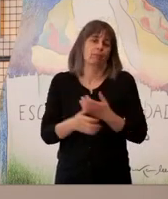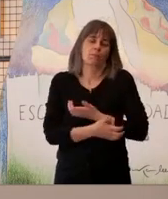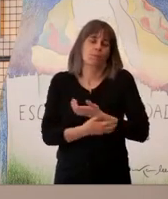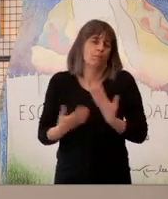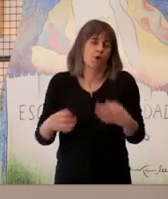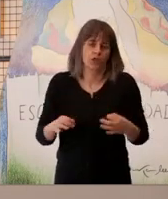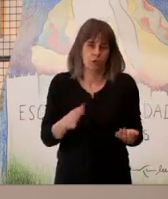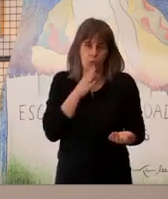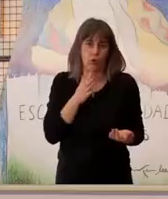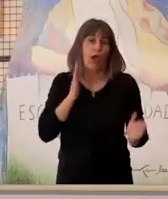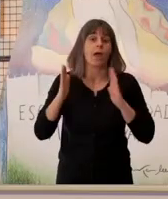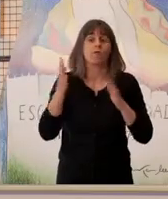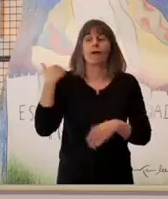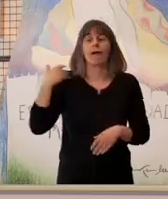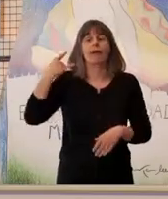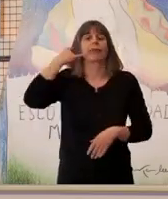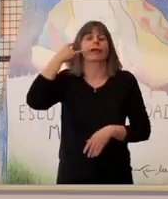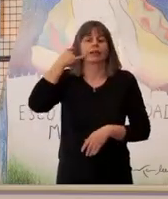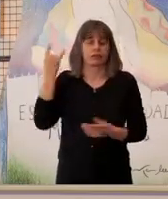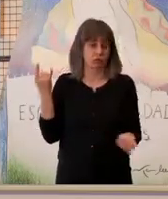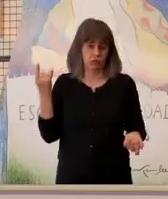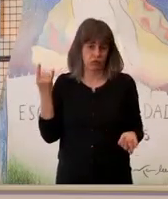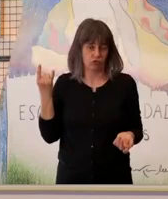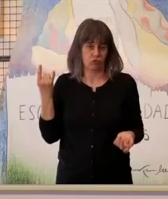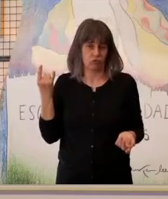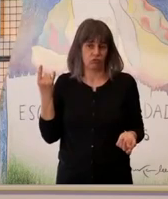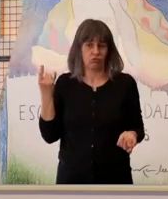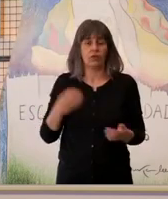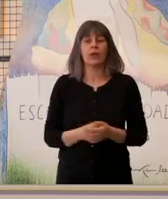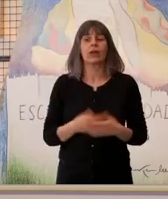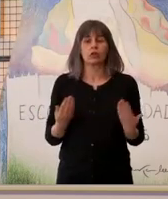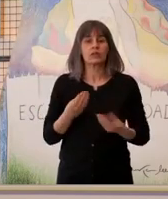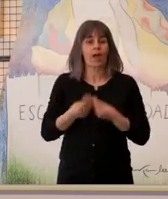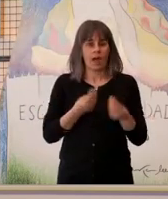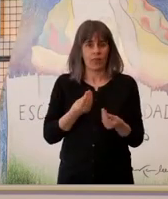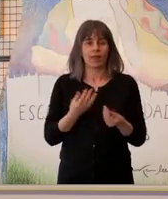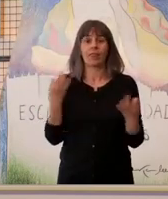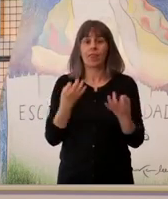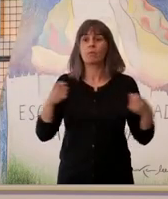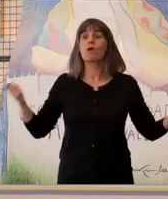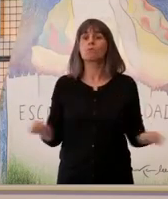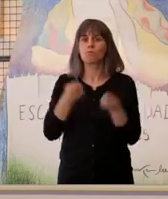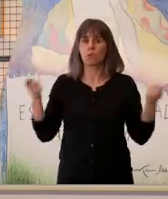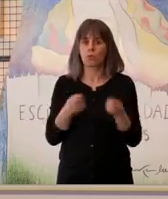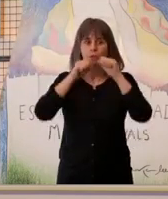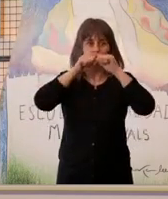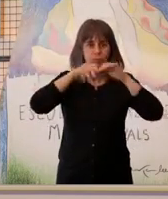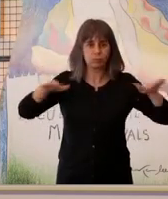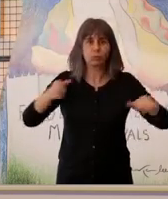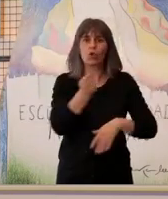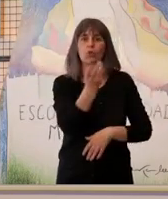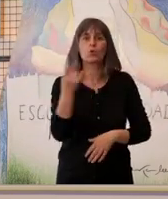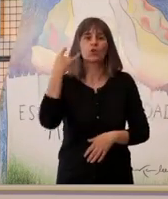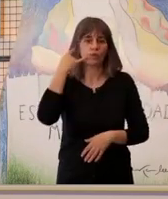la época del teléfono y por lo tanto qué había que hacer publicitar el teléfono continuamente porque Claro tú